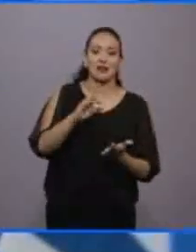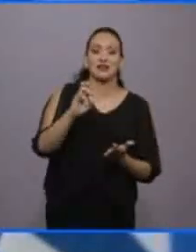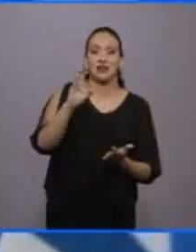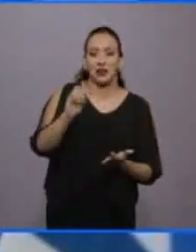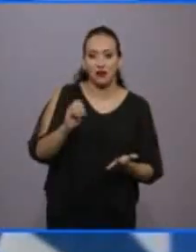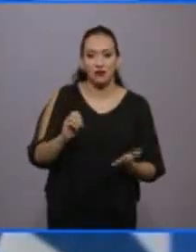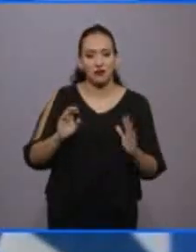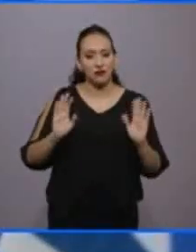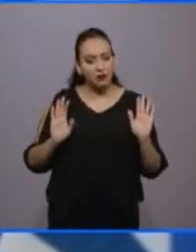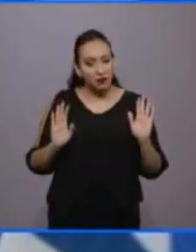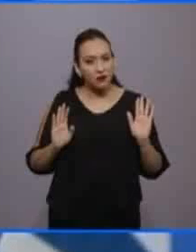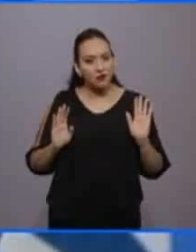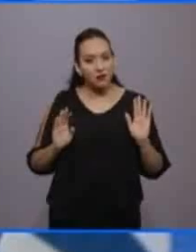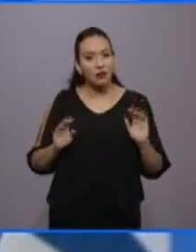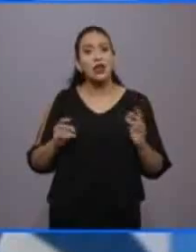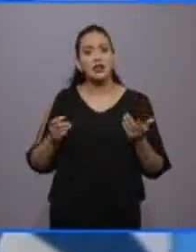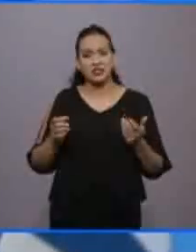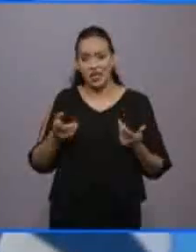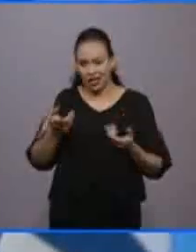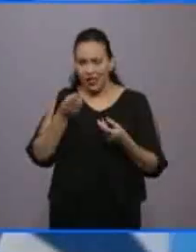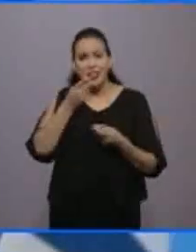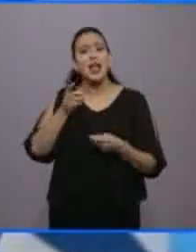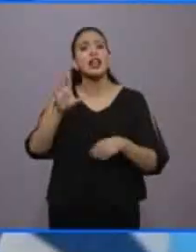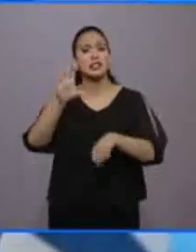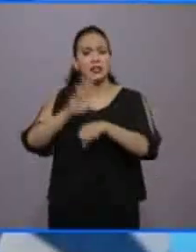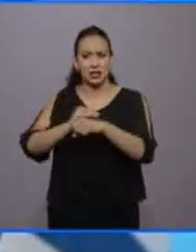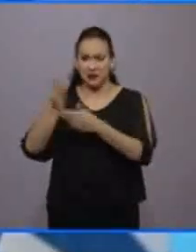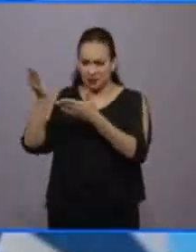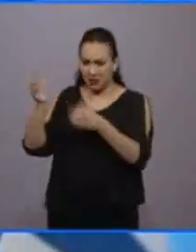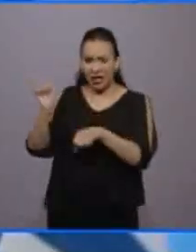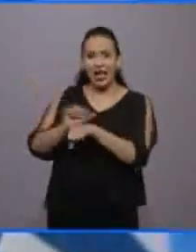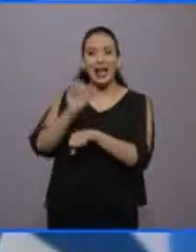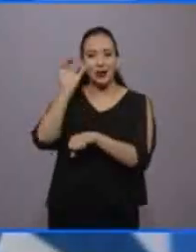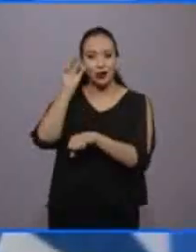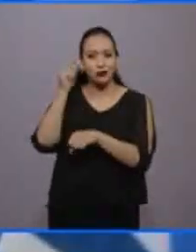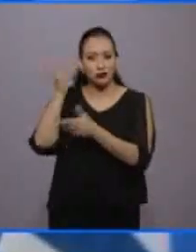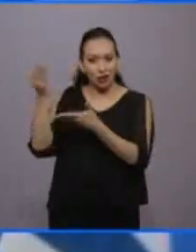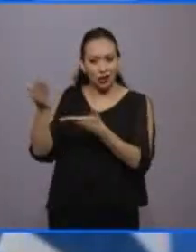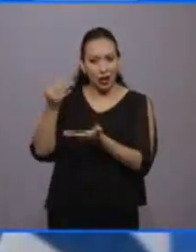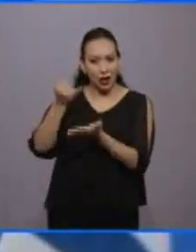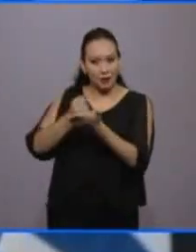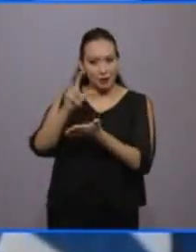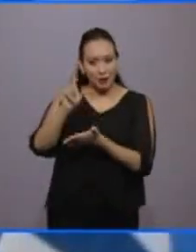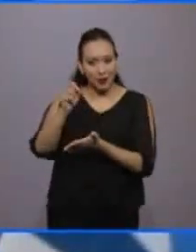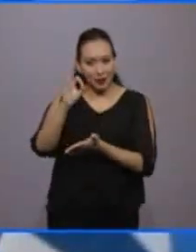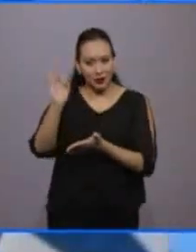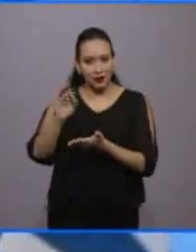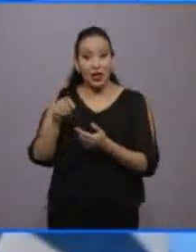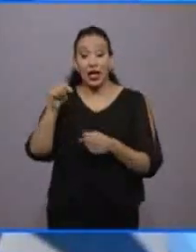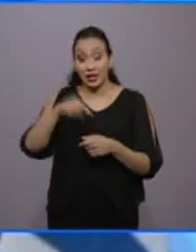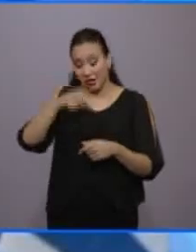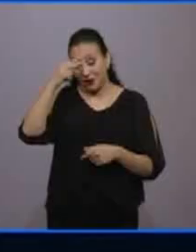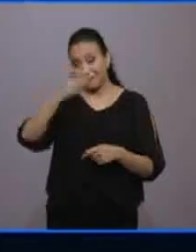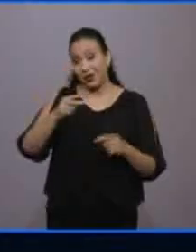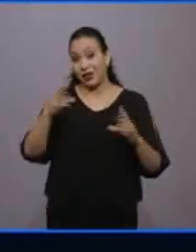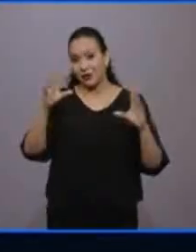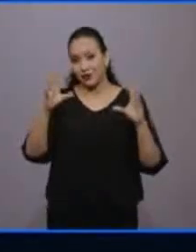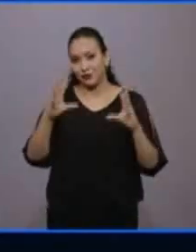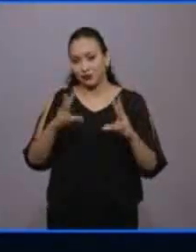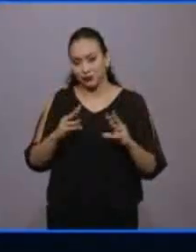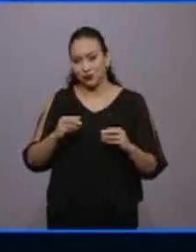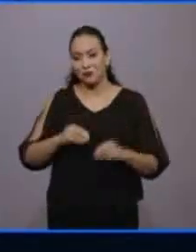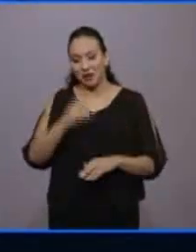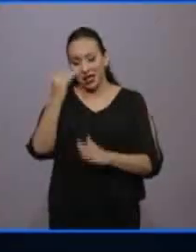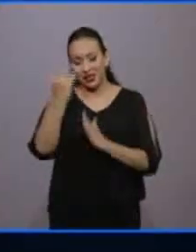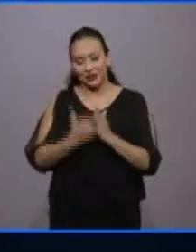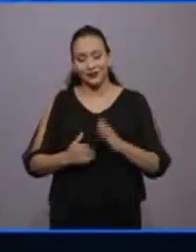Dejen que sigan entrando los carros chinos con el arancel del 20% que tiene así, se va a acabar la producción en México. Para